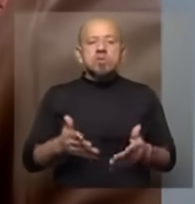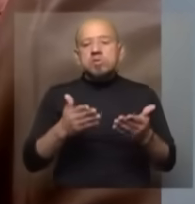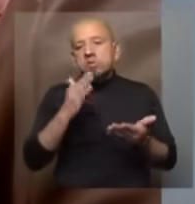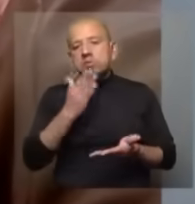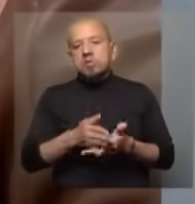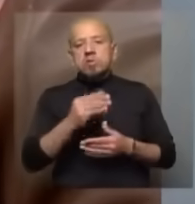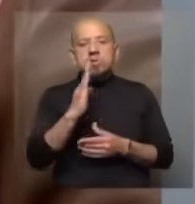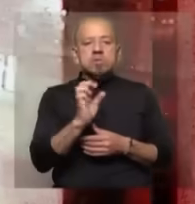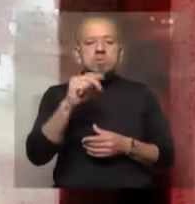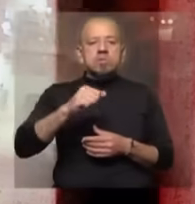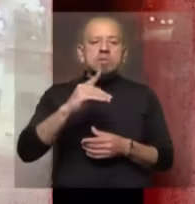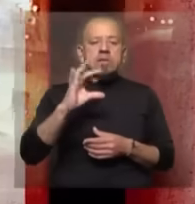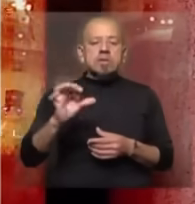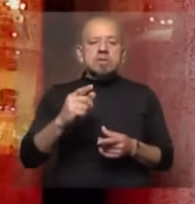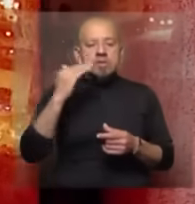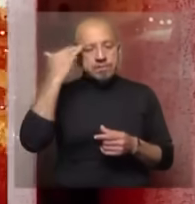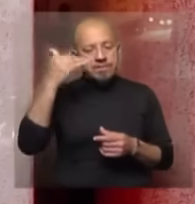penadés y de